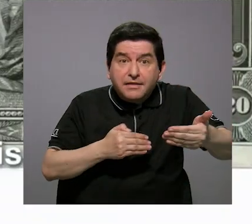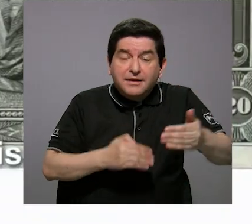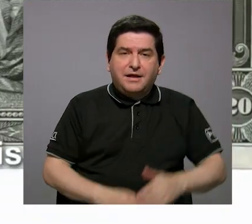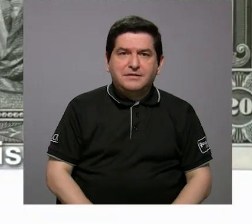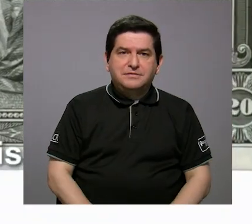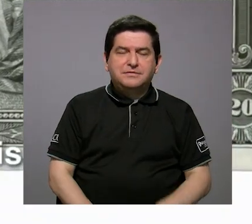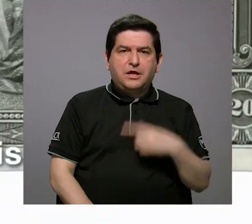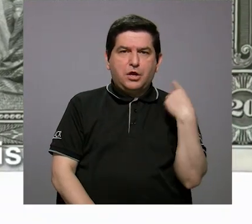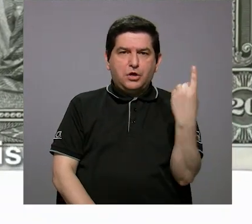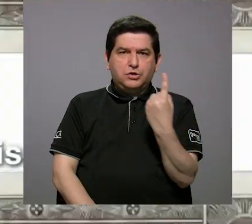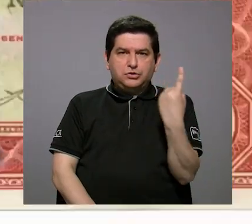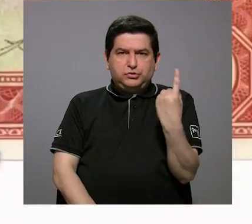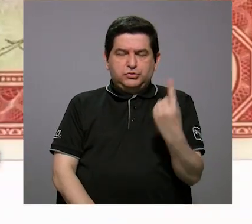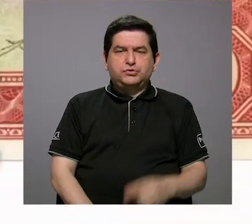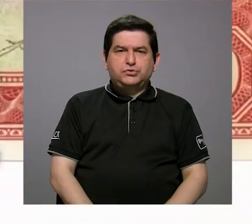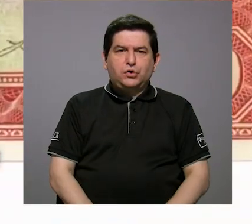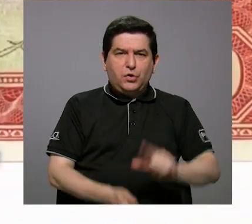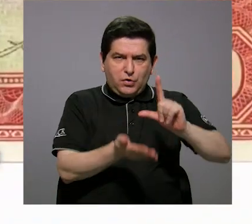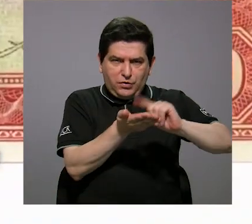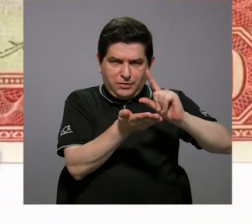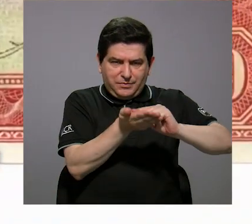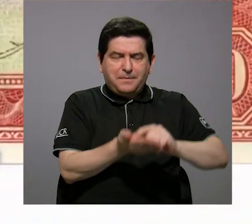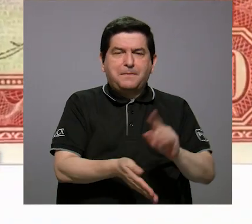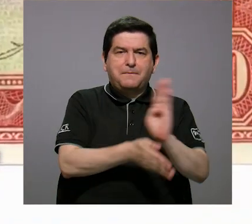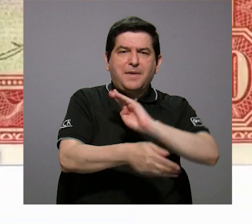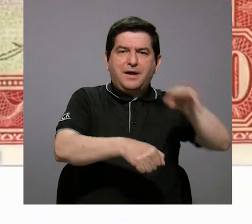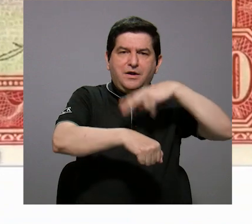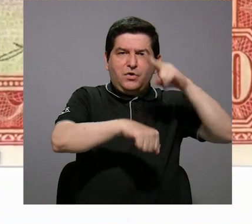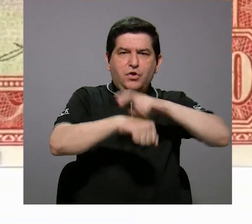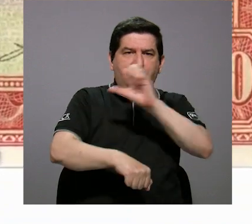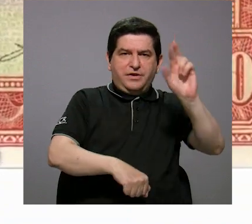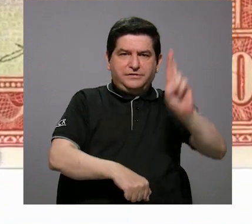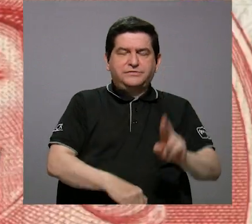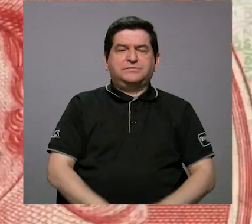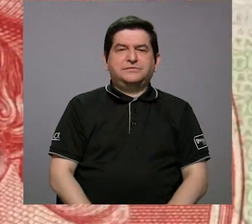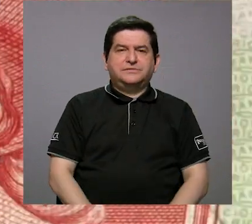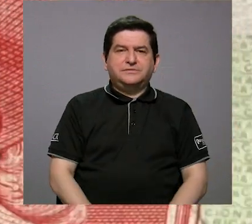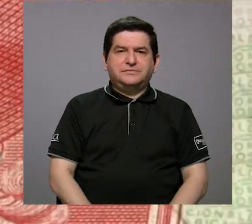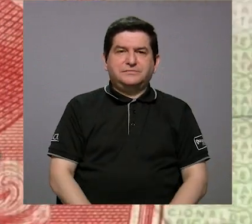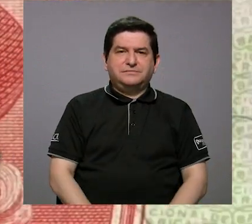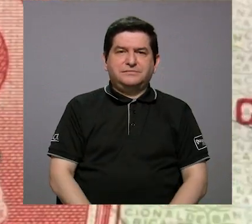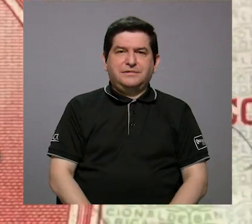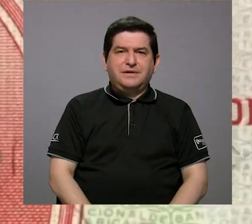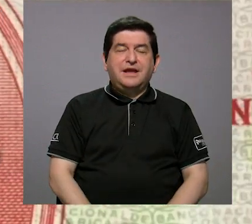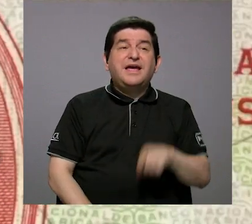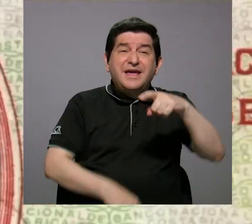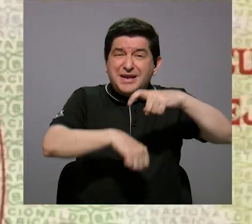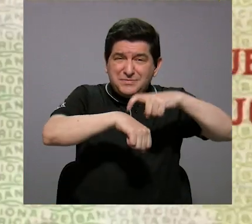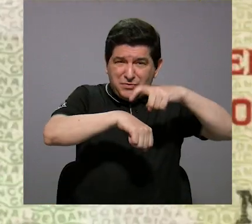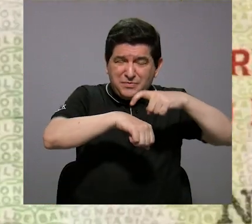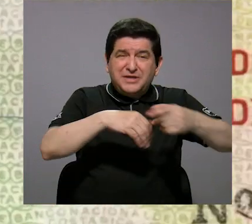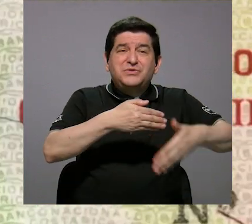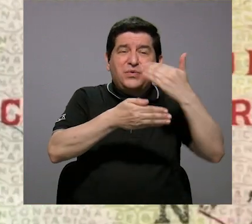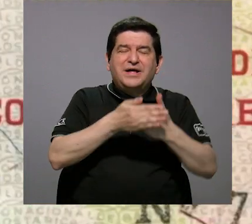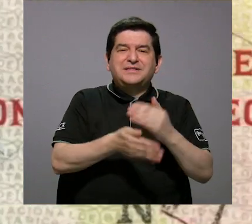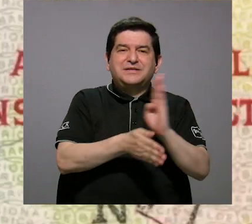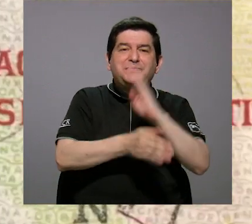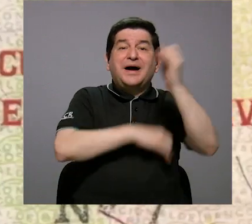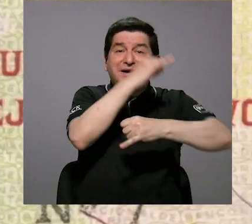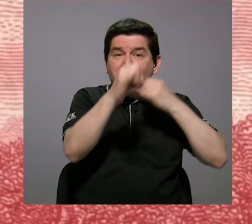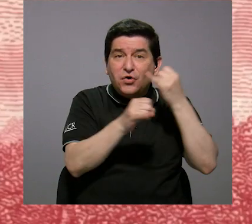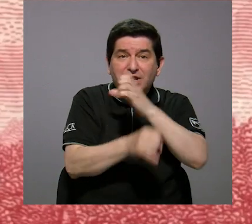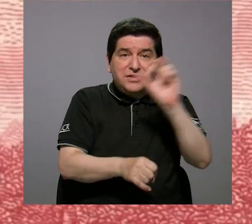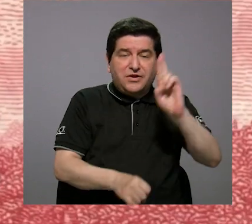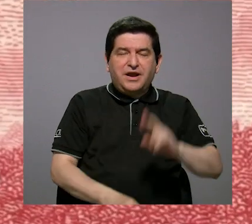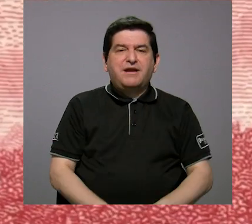adelante asume únicamente como emisor el Banco Nacional de Costa Rica, Banco Internacional primero y Banco Nacional después,